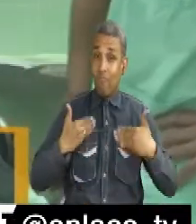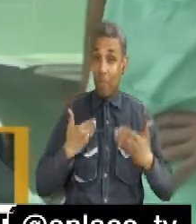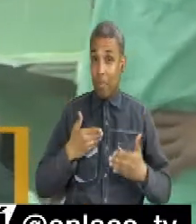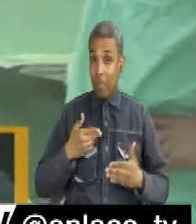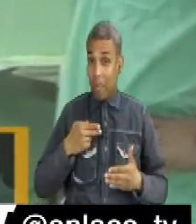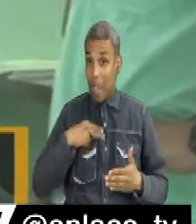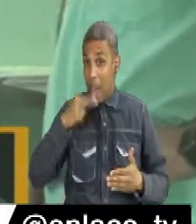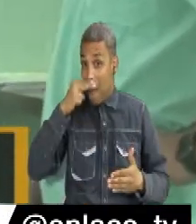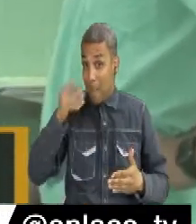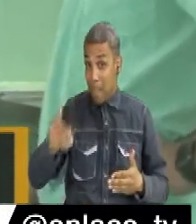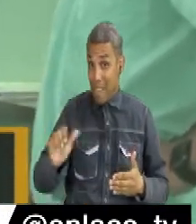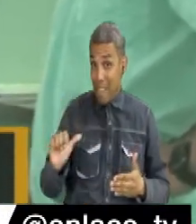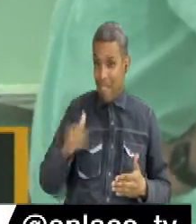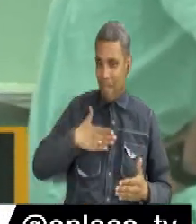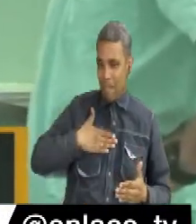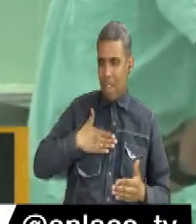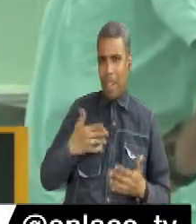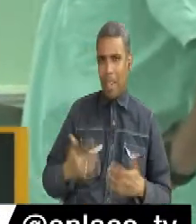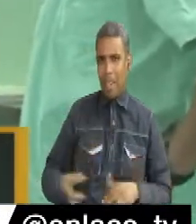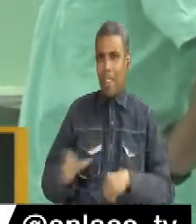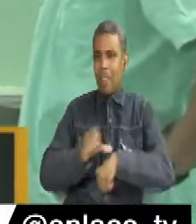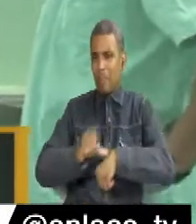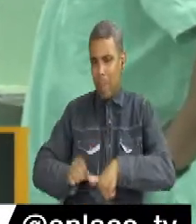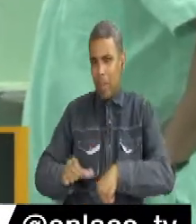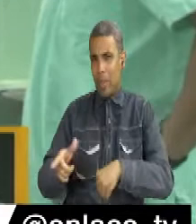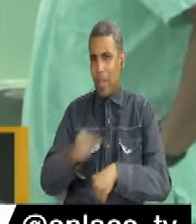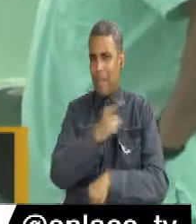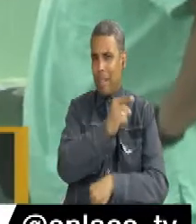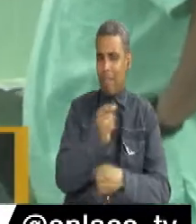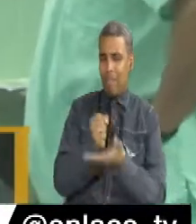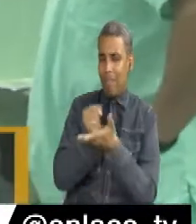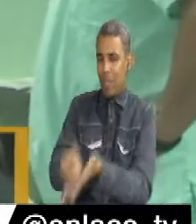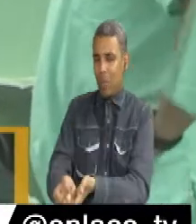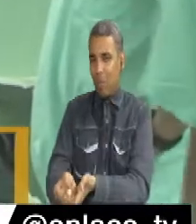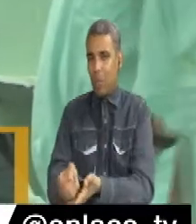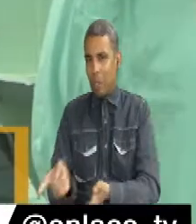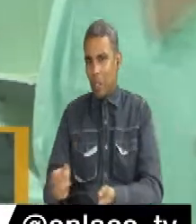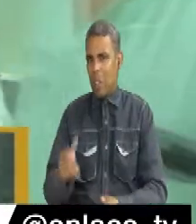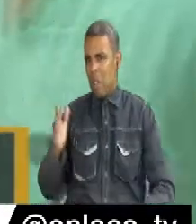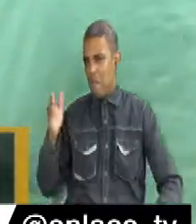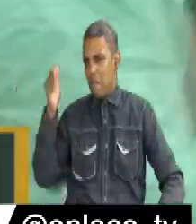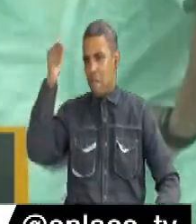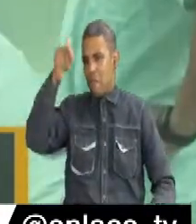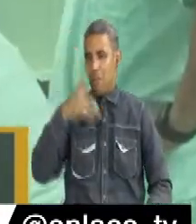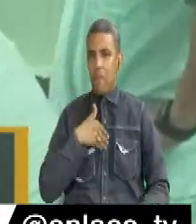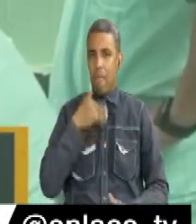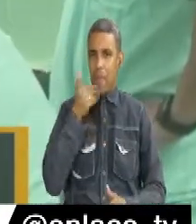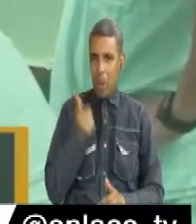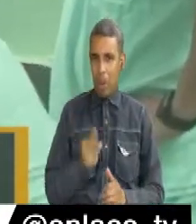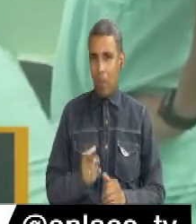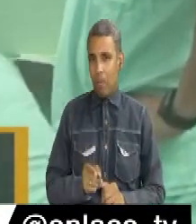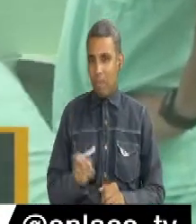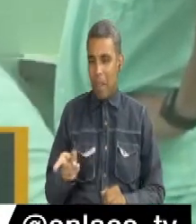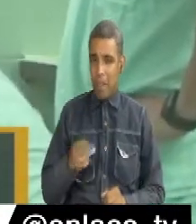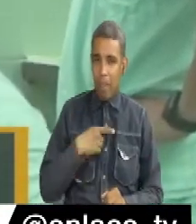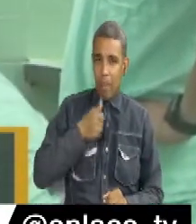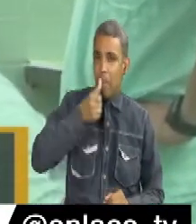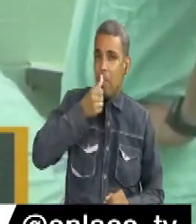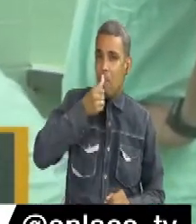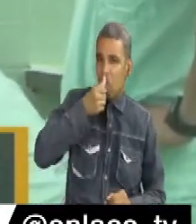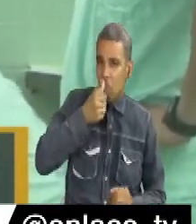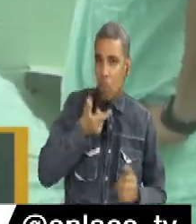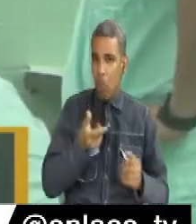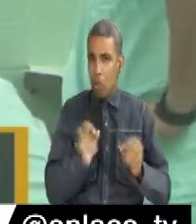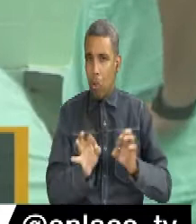sido beneficiaria de esas cirugías para un mejor futuro, para no ser vulnerada